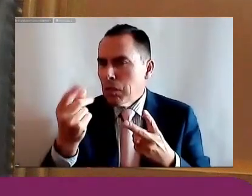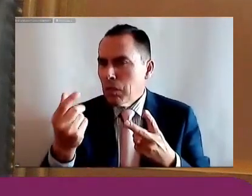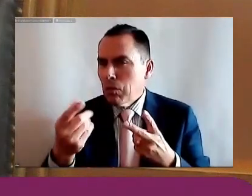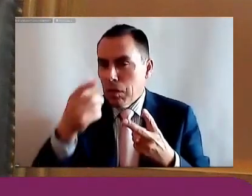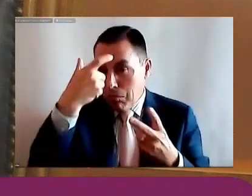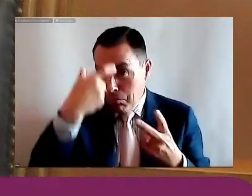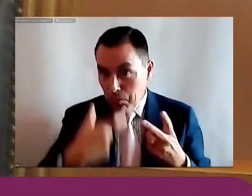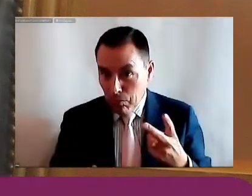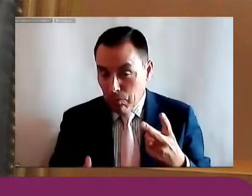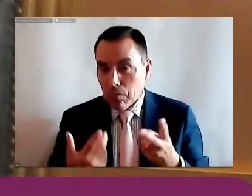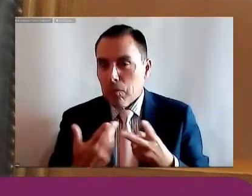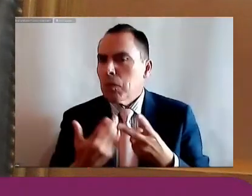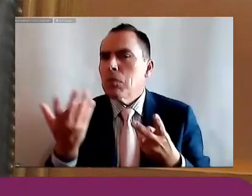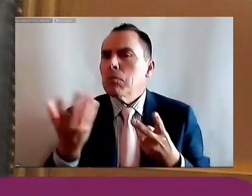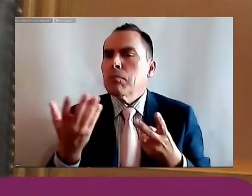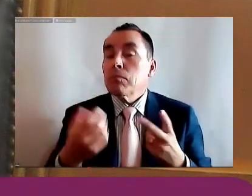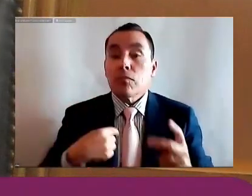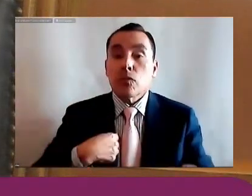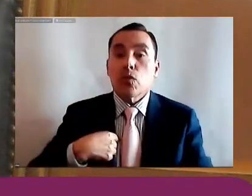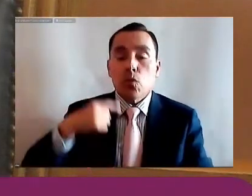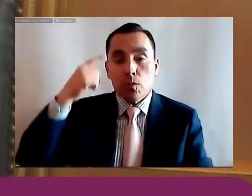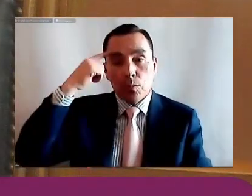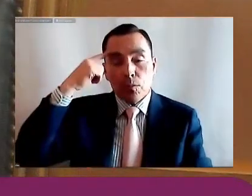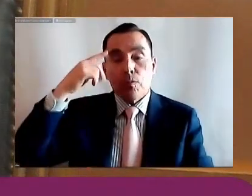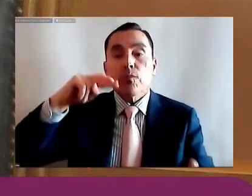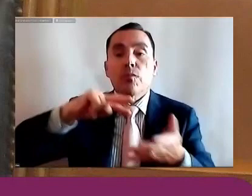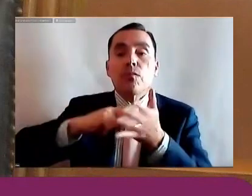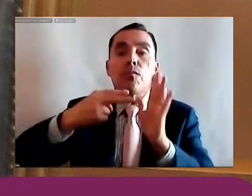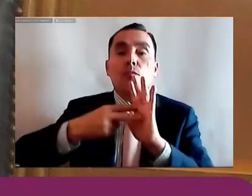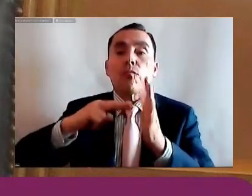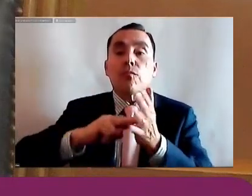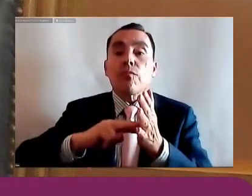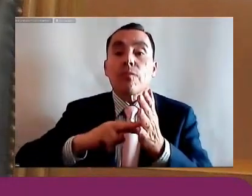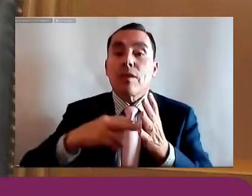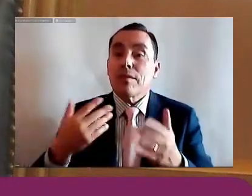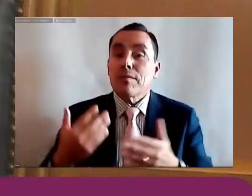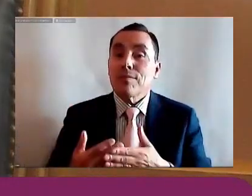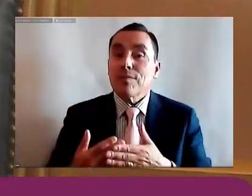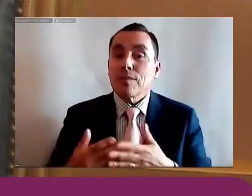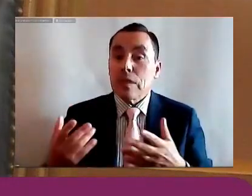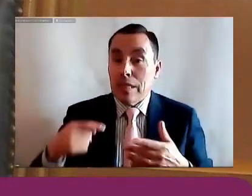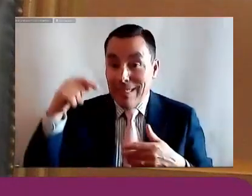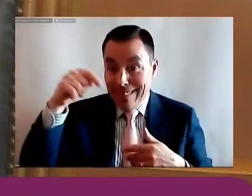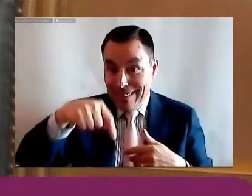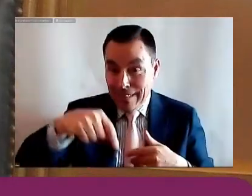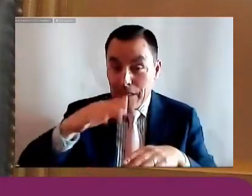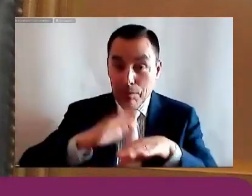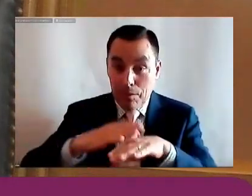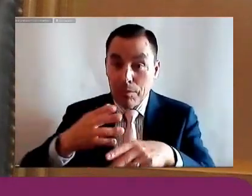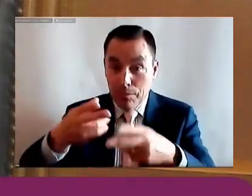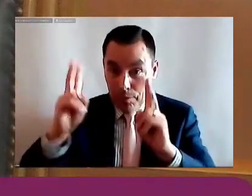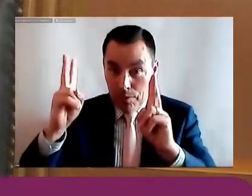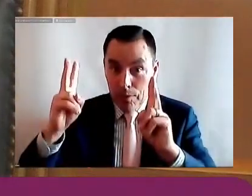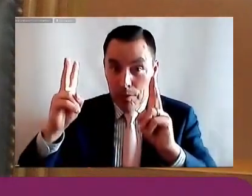A mí me parece que el problema de este tipo de permisos va por el otro lado, que es que que